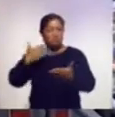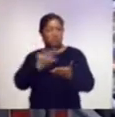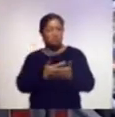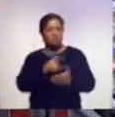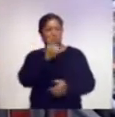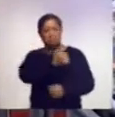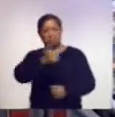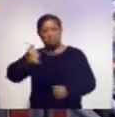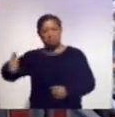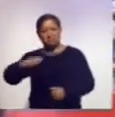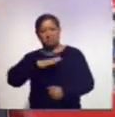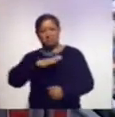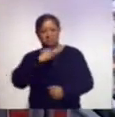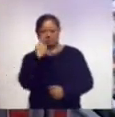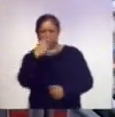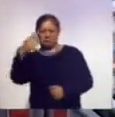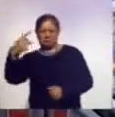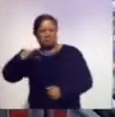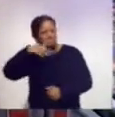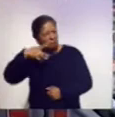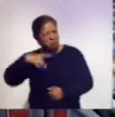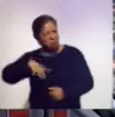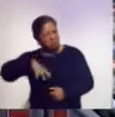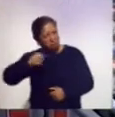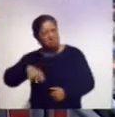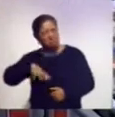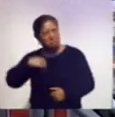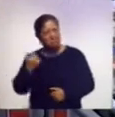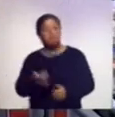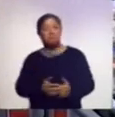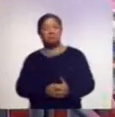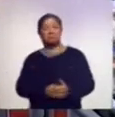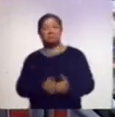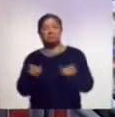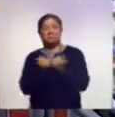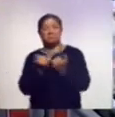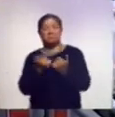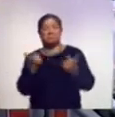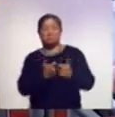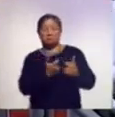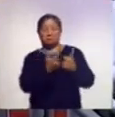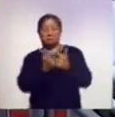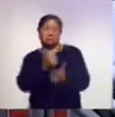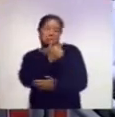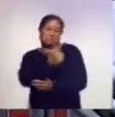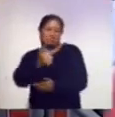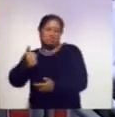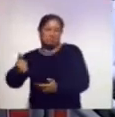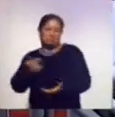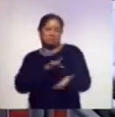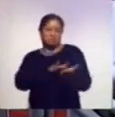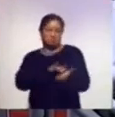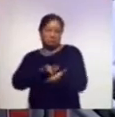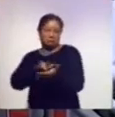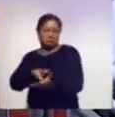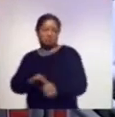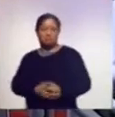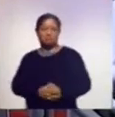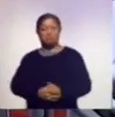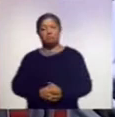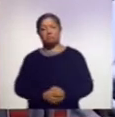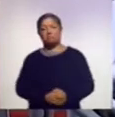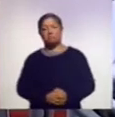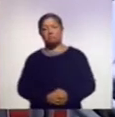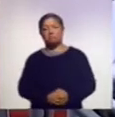explicaron, tiene los esfuerzos y el financiamiento de distintas instancias y bueno, sobre todo cuenta con